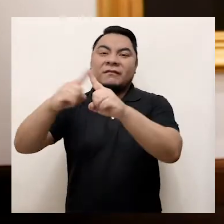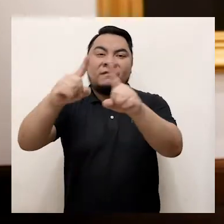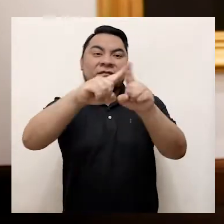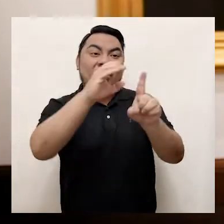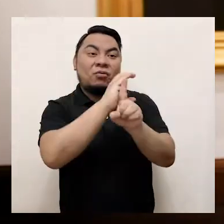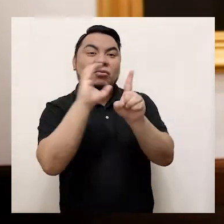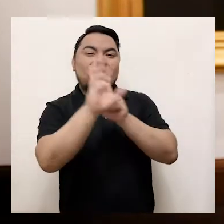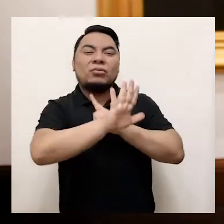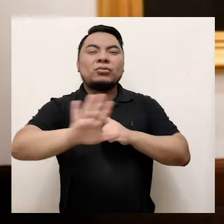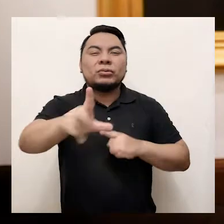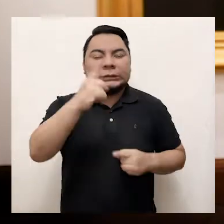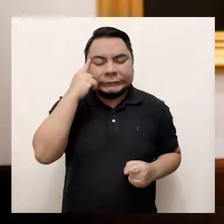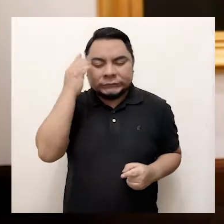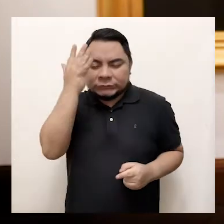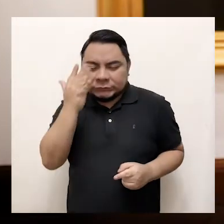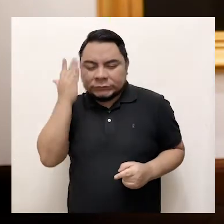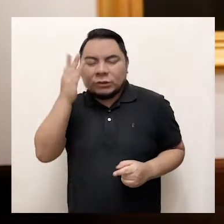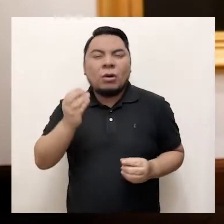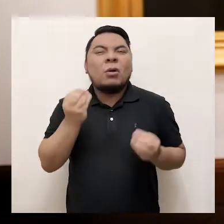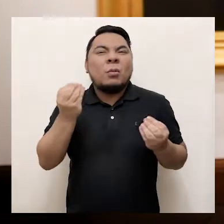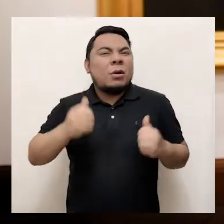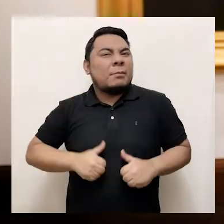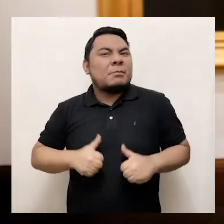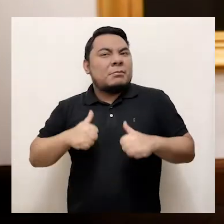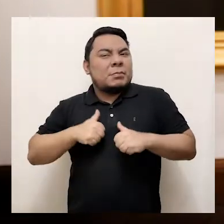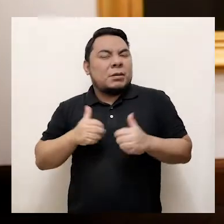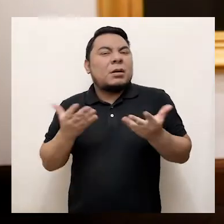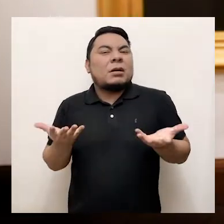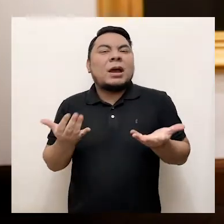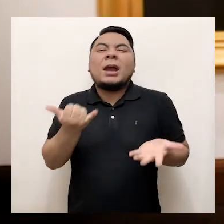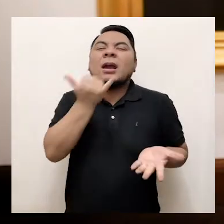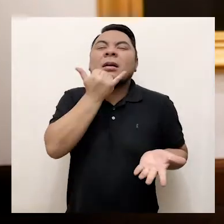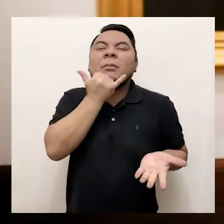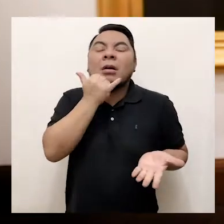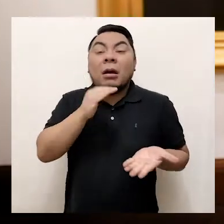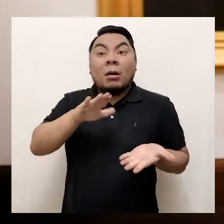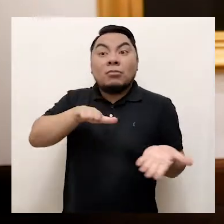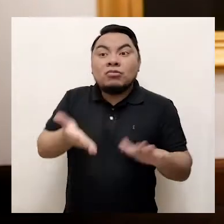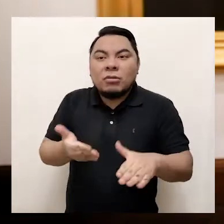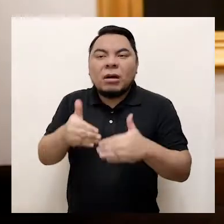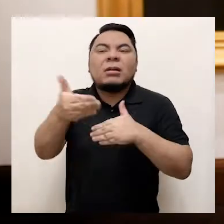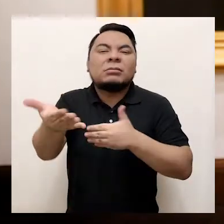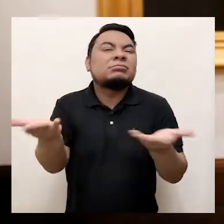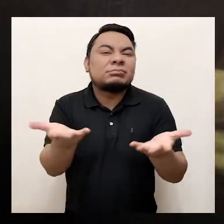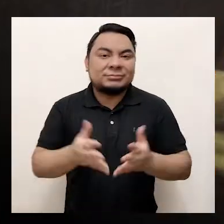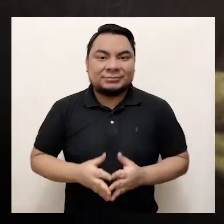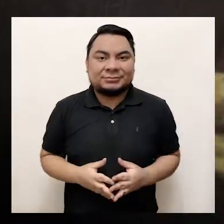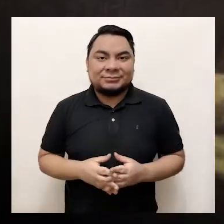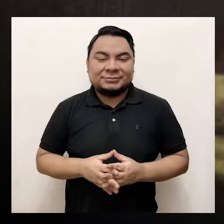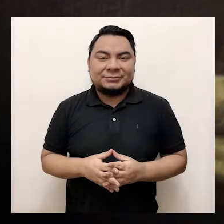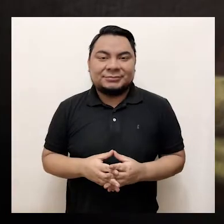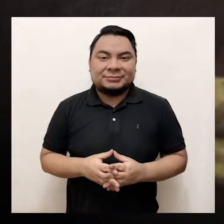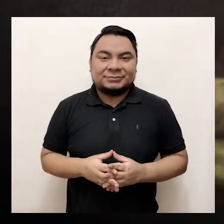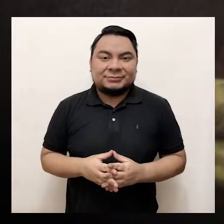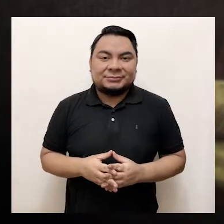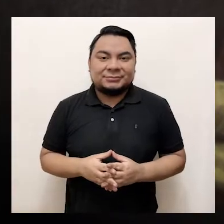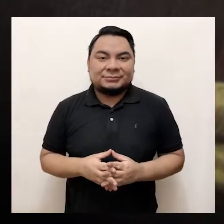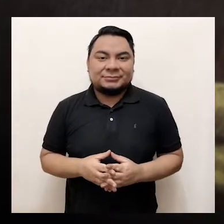culturas hemos reflexionado acerca de nuestra existencia y qué sucede al final de esta.